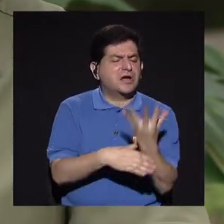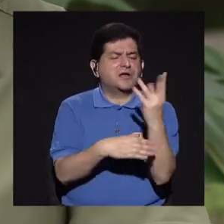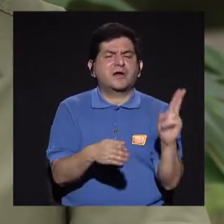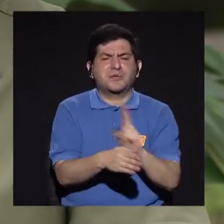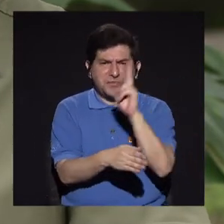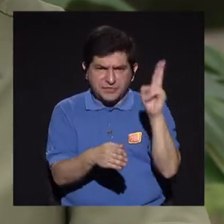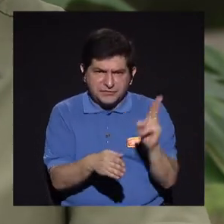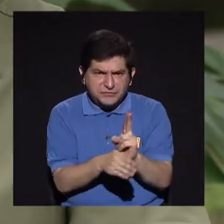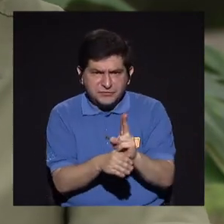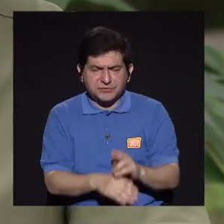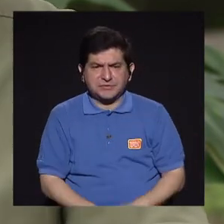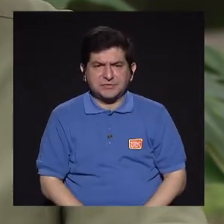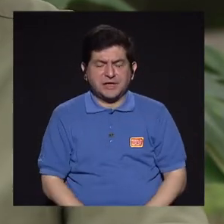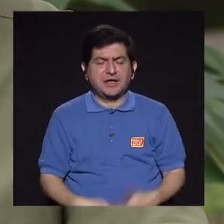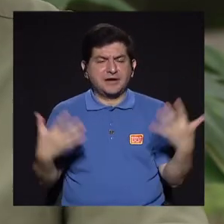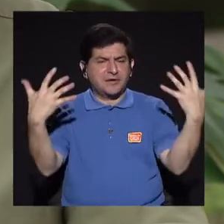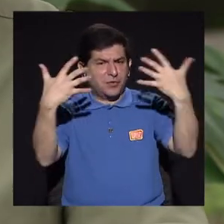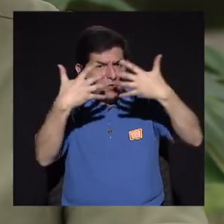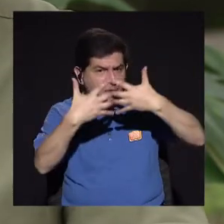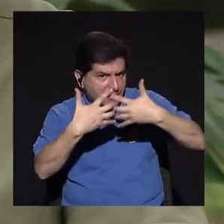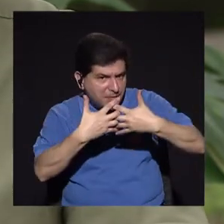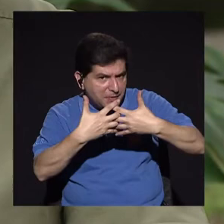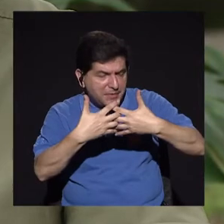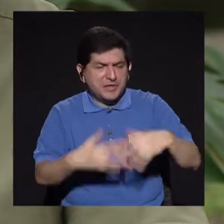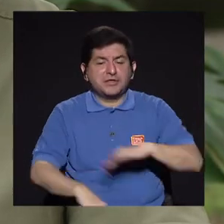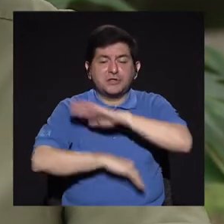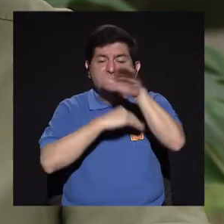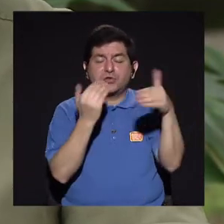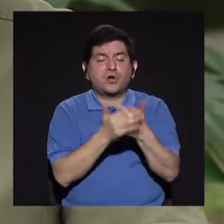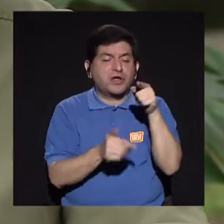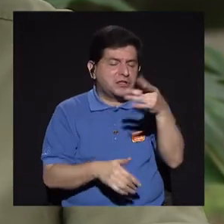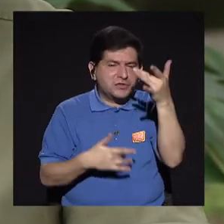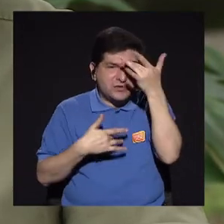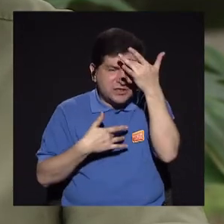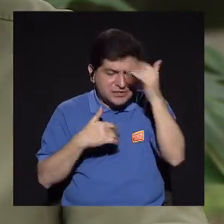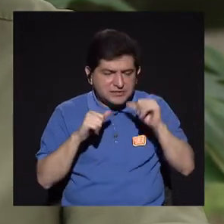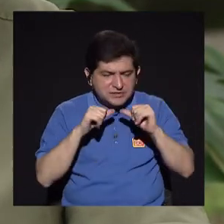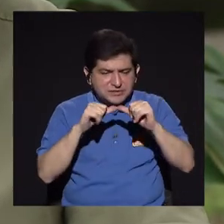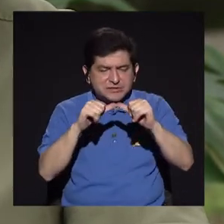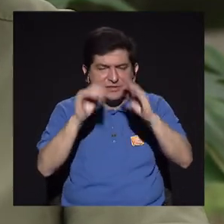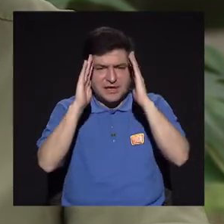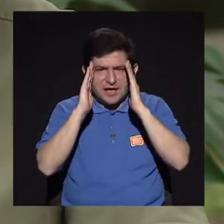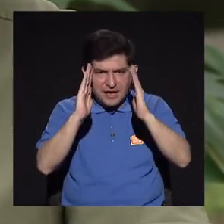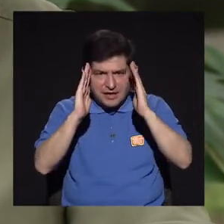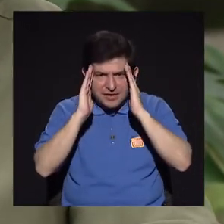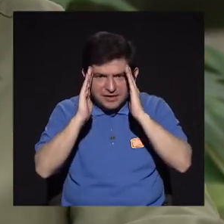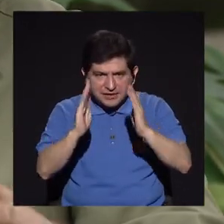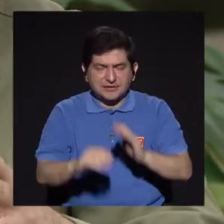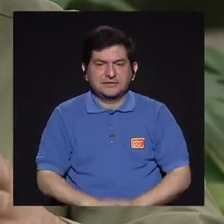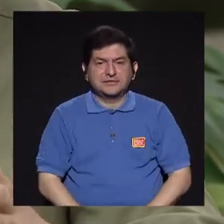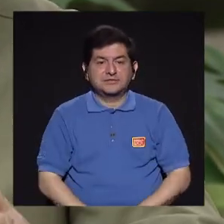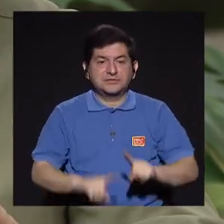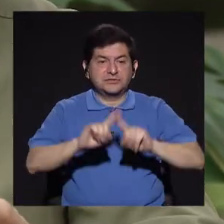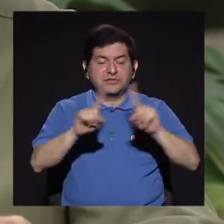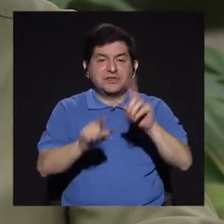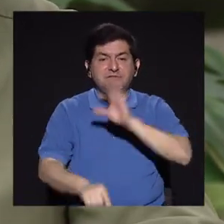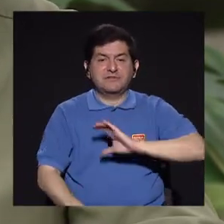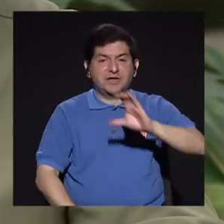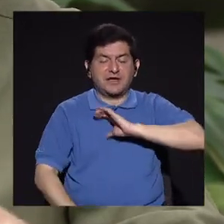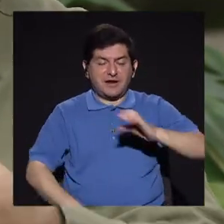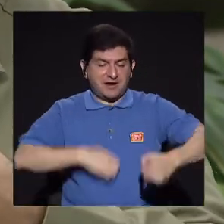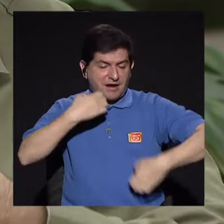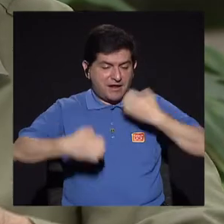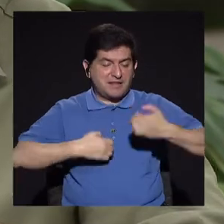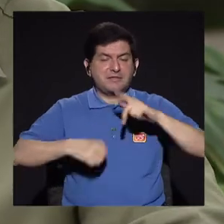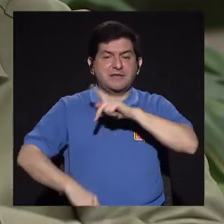como terapia complementaria en todas estas enfermedades crónicas, abordando los aspectos, las dimensiones